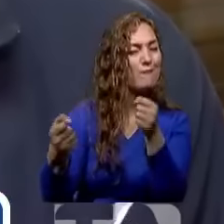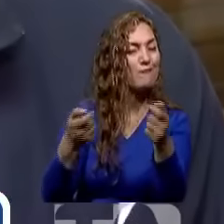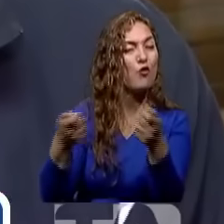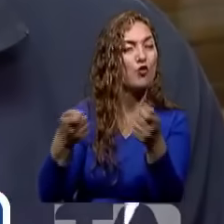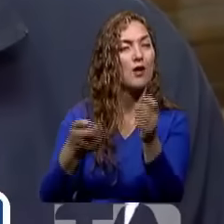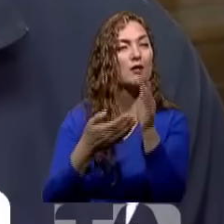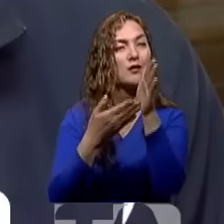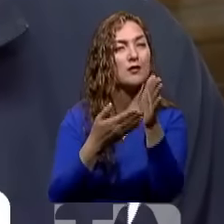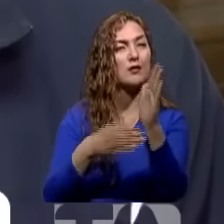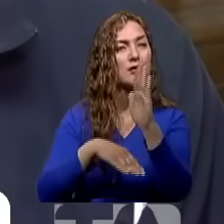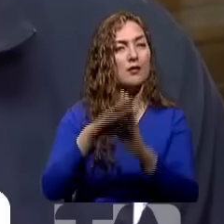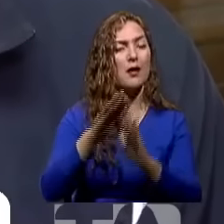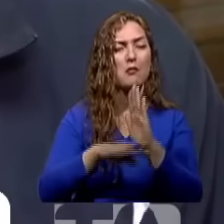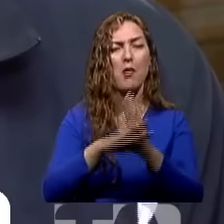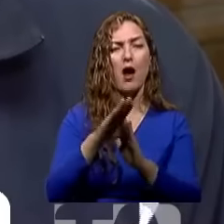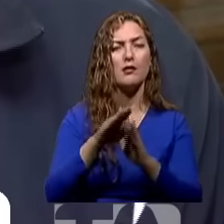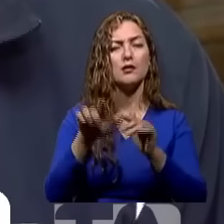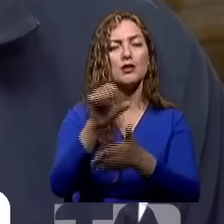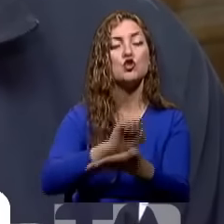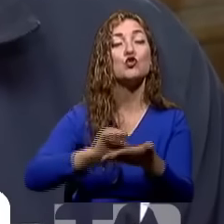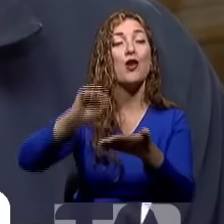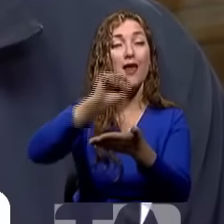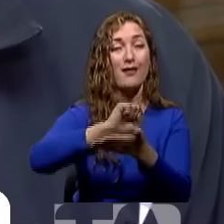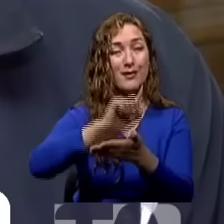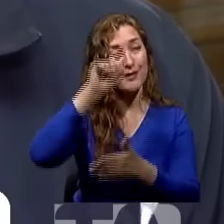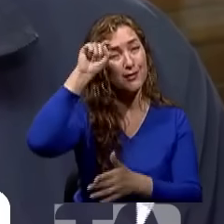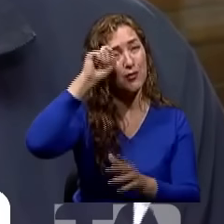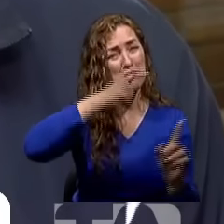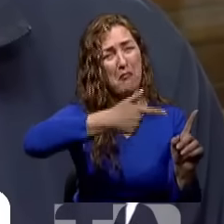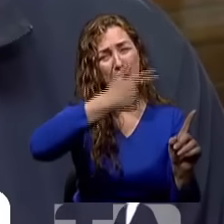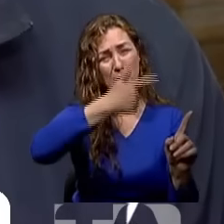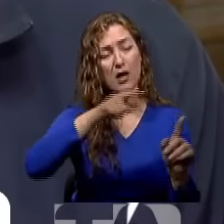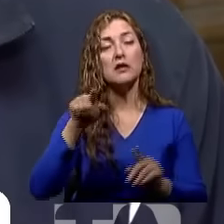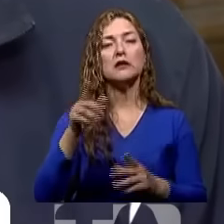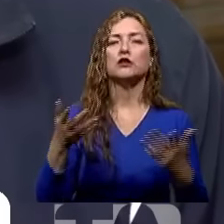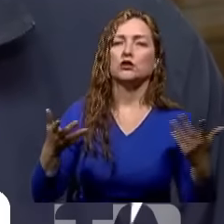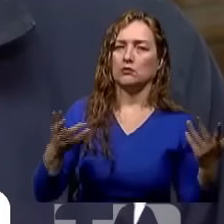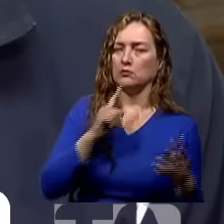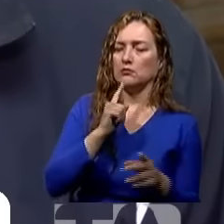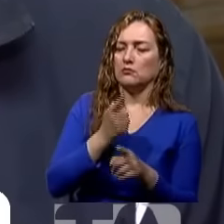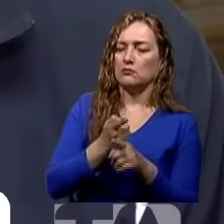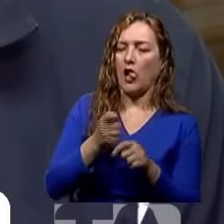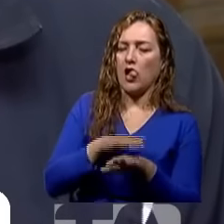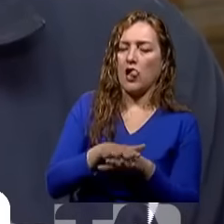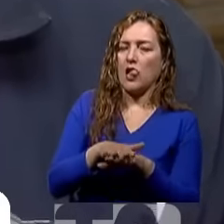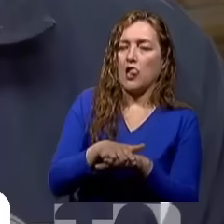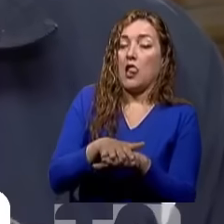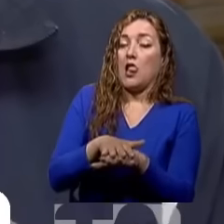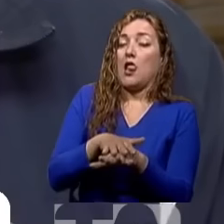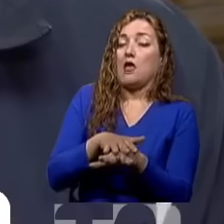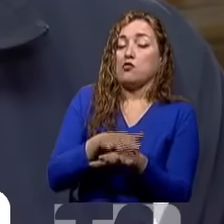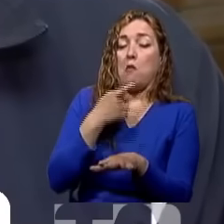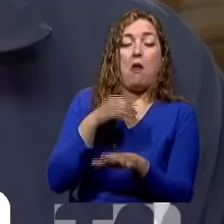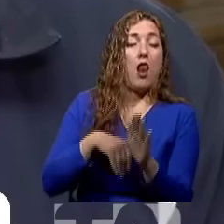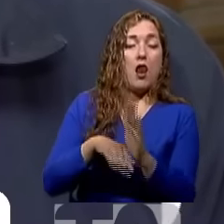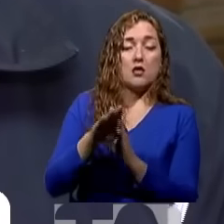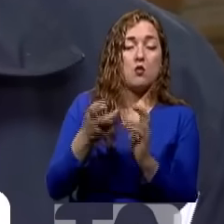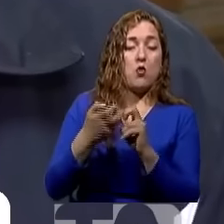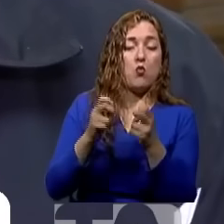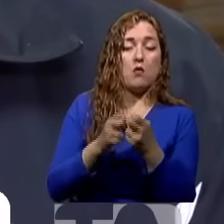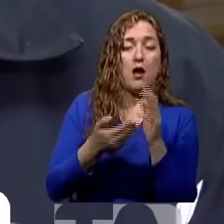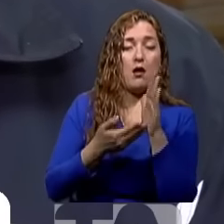ejemplo es, el más reciente es Solanda. Igual nosotros tenemos operativos que son específicos como por